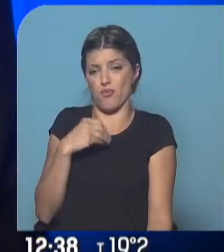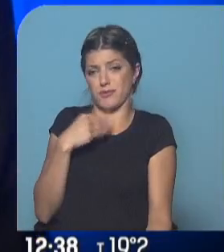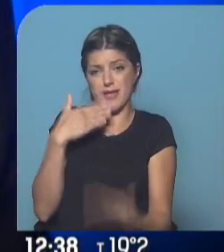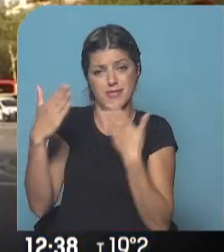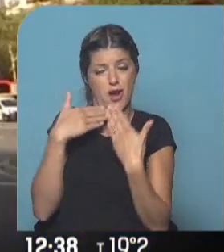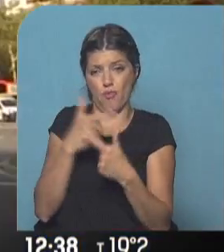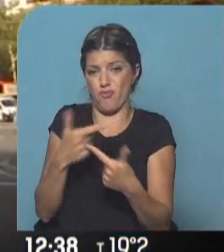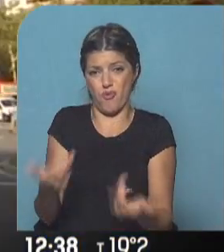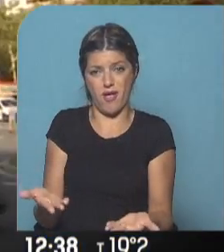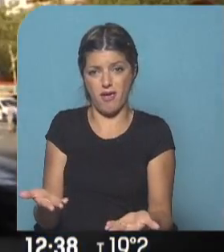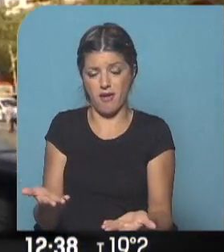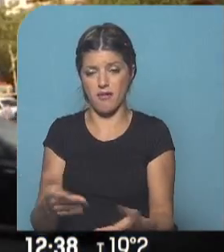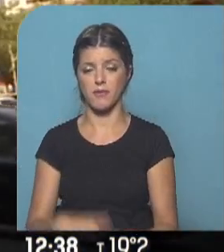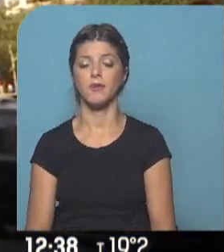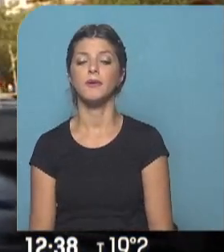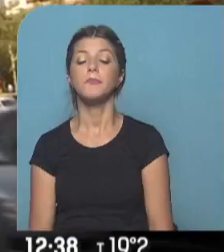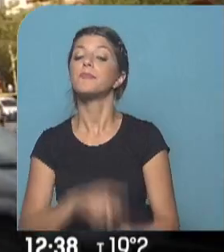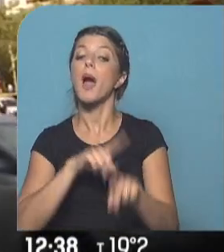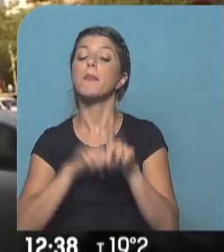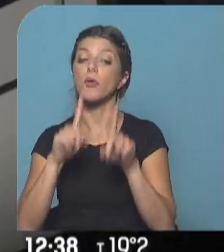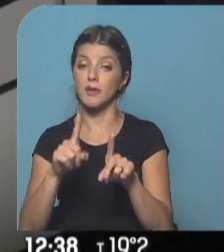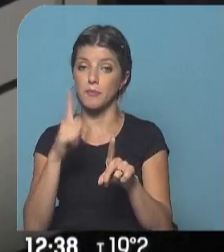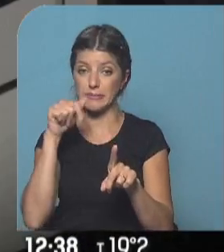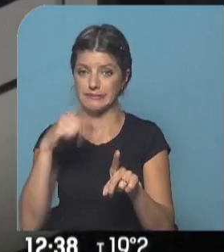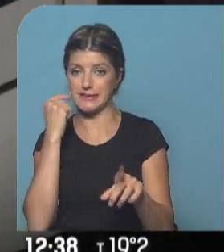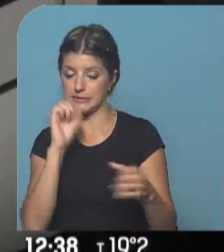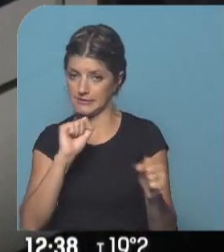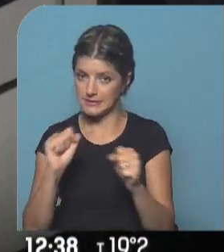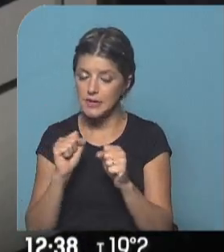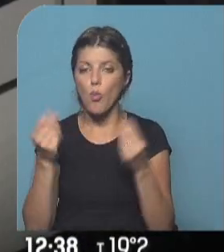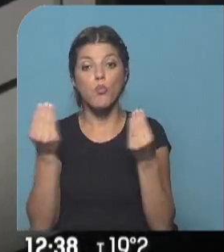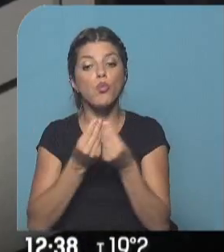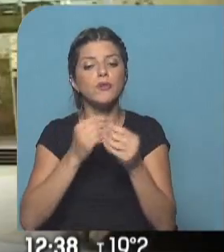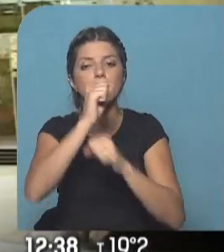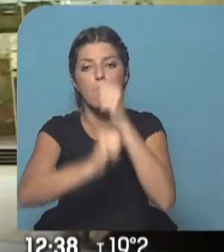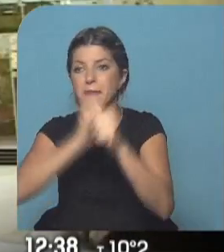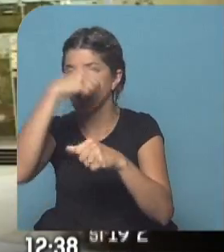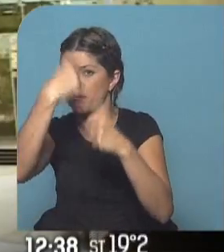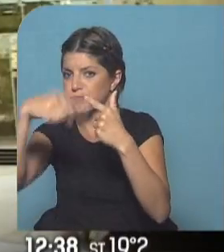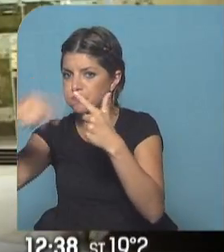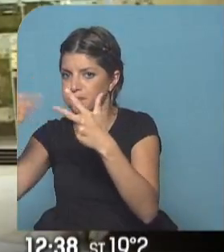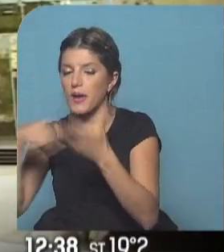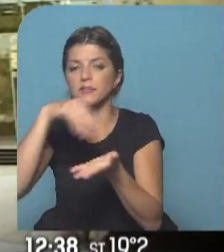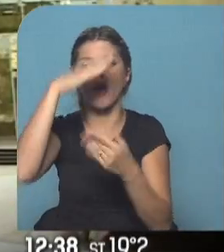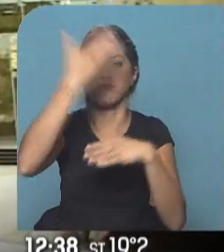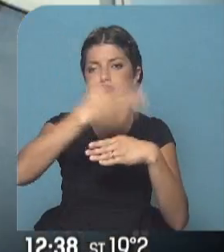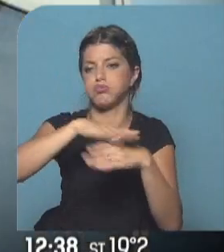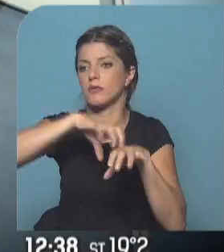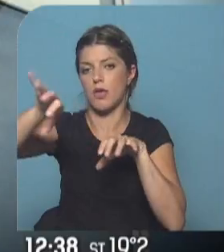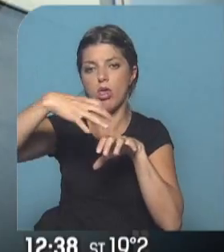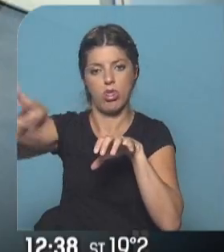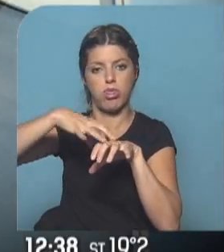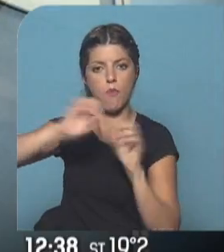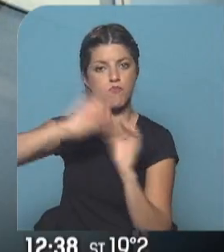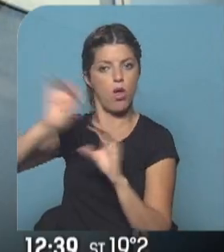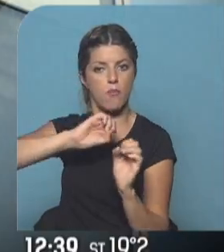diálogo. Al mismo tiempo, en estos días febriles, varias empresas ya empezaron a mover sus sedes fiscales por temor a